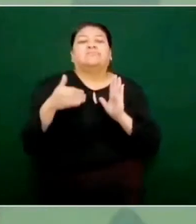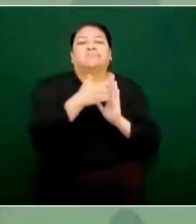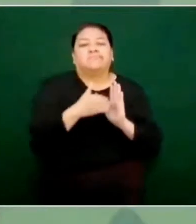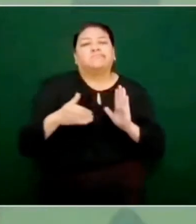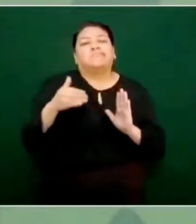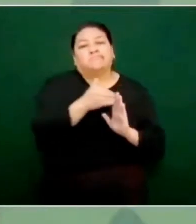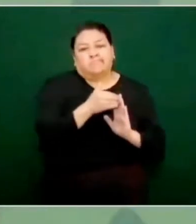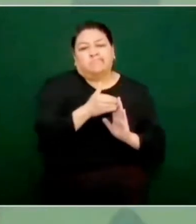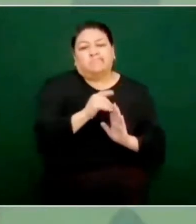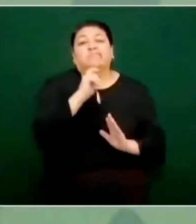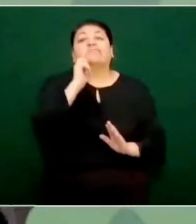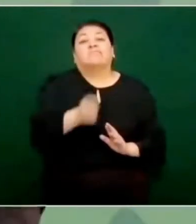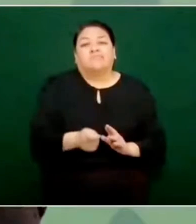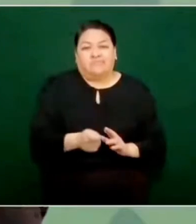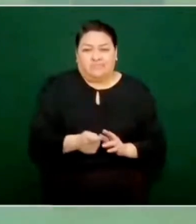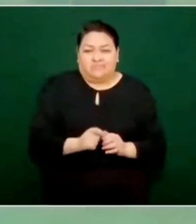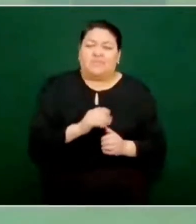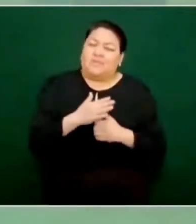a comprar